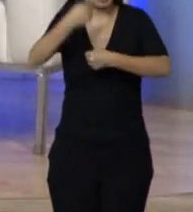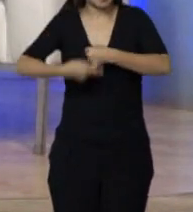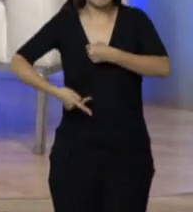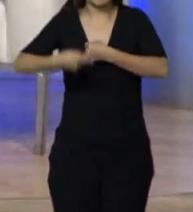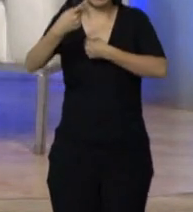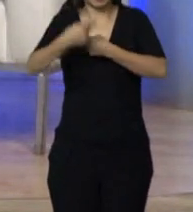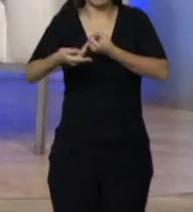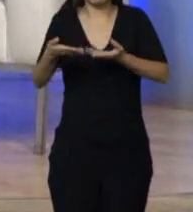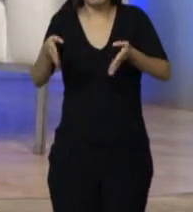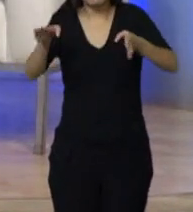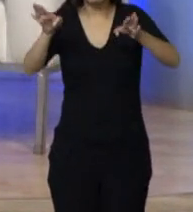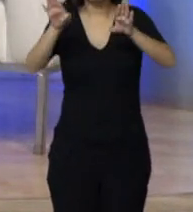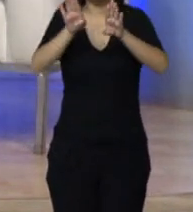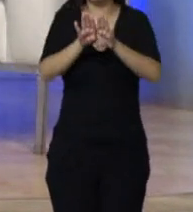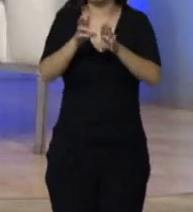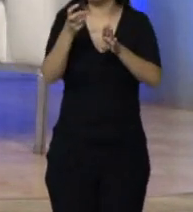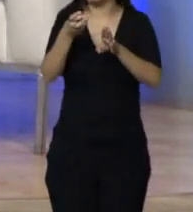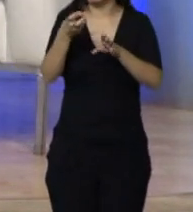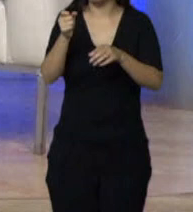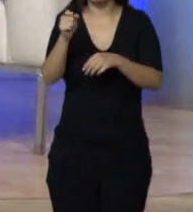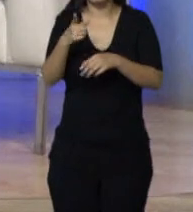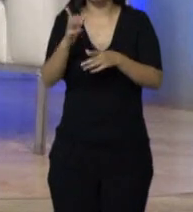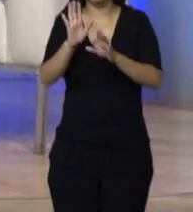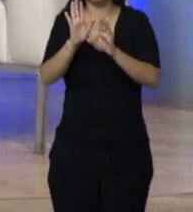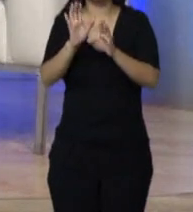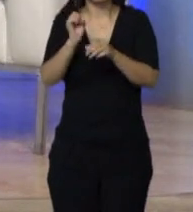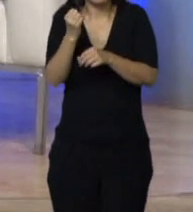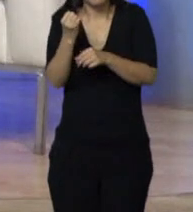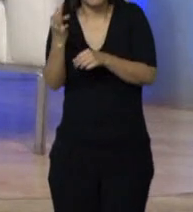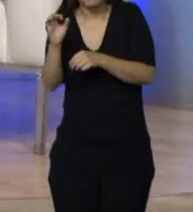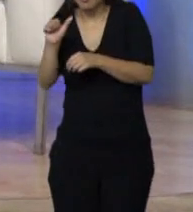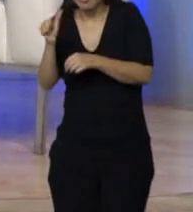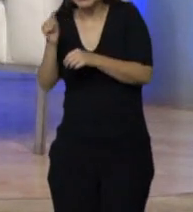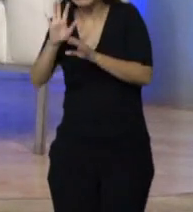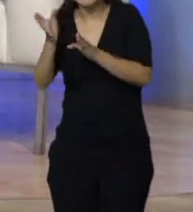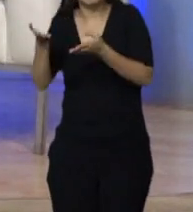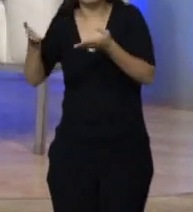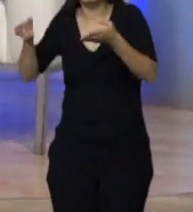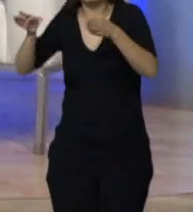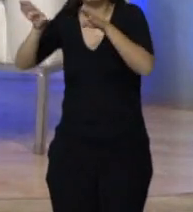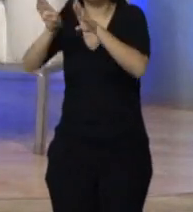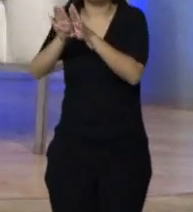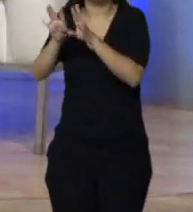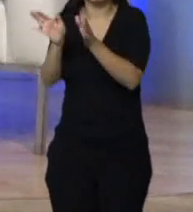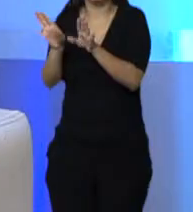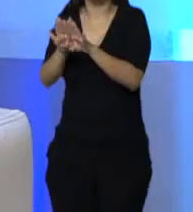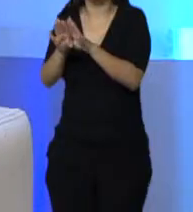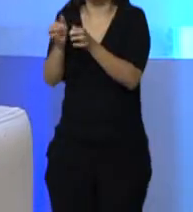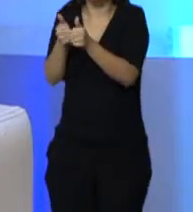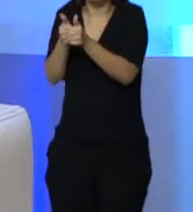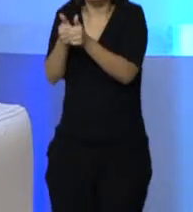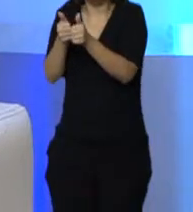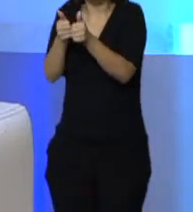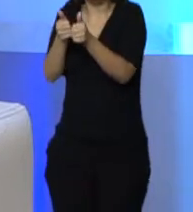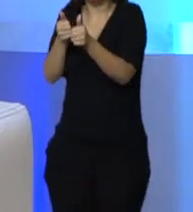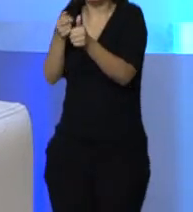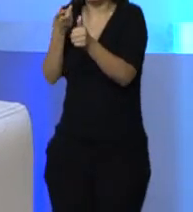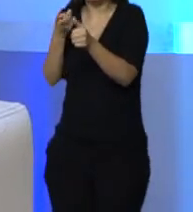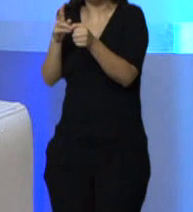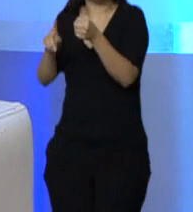algunos como tú ya lo mencionas ya ya dieron ese paso pero es un paso hacia atrás y esto también afecta